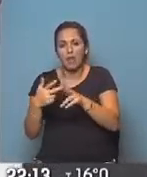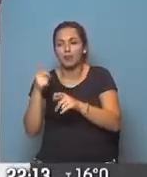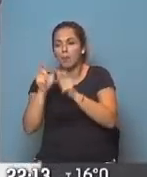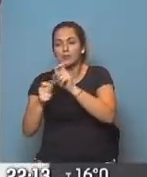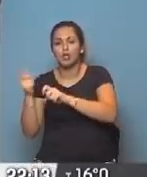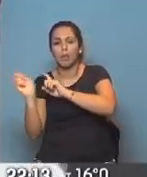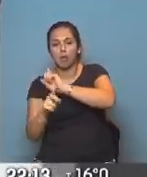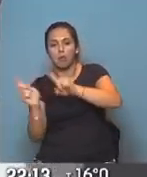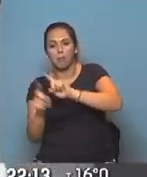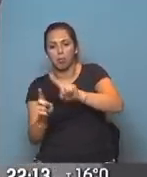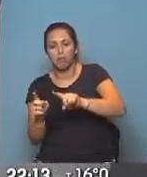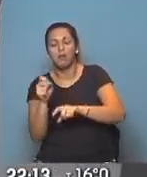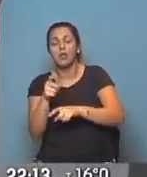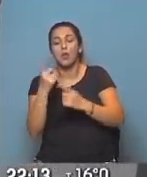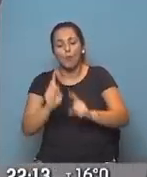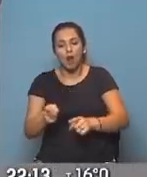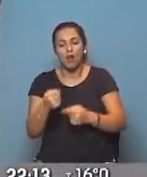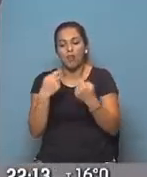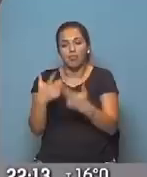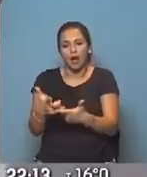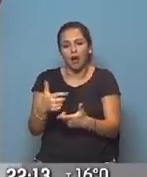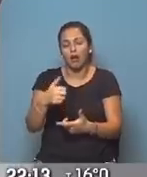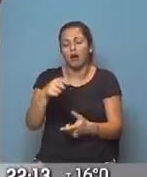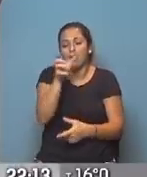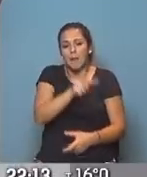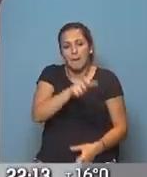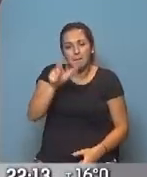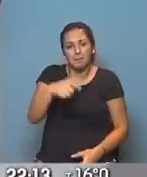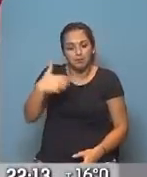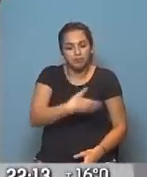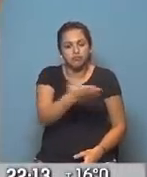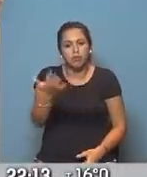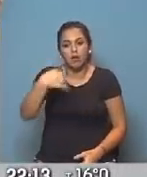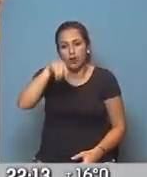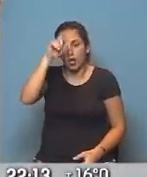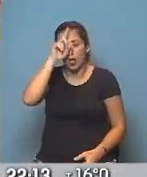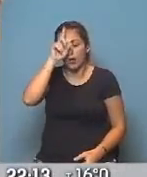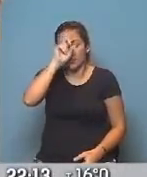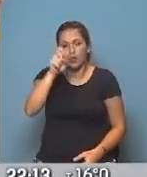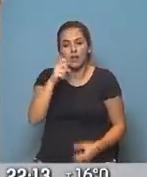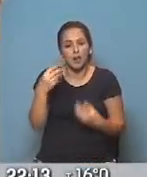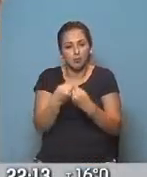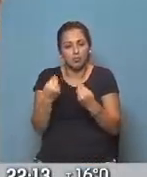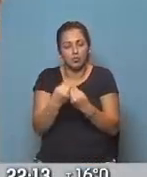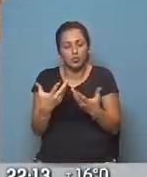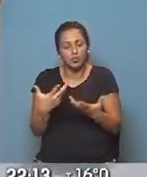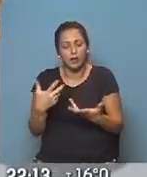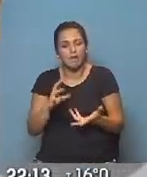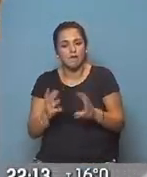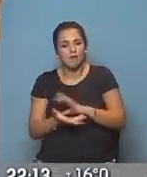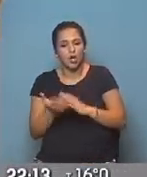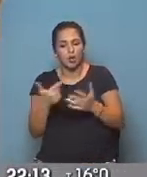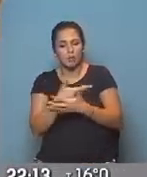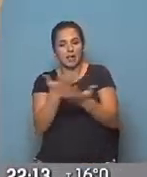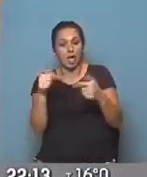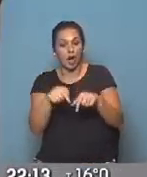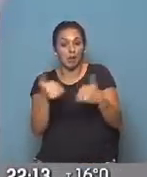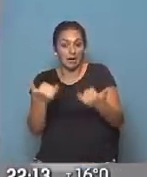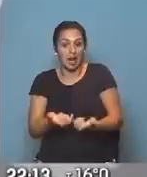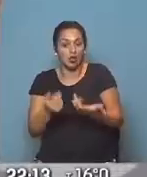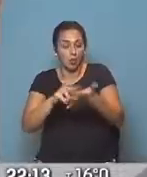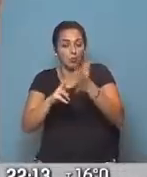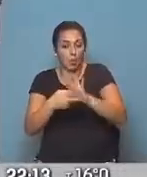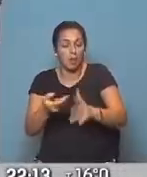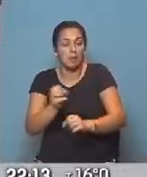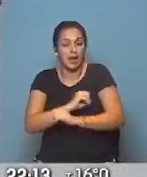dado a los turcos un esquema que se está gestando hace tiempo, pero que uno lo ve ahora en plena crisis con